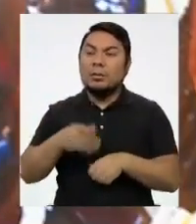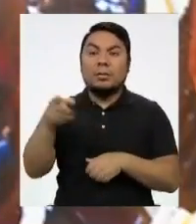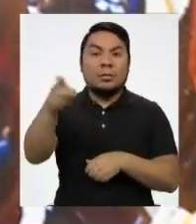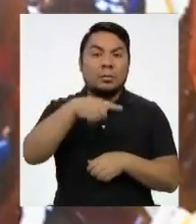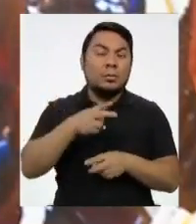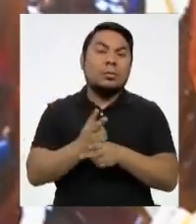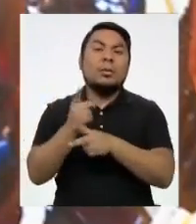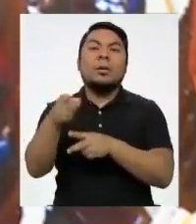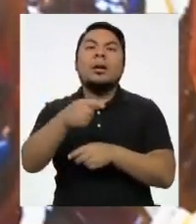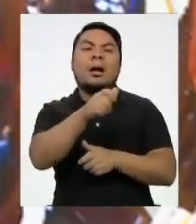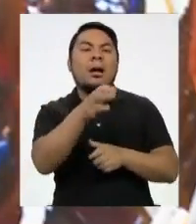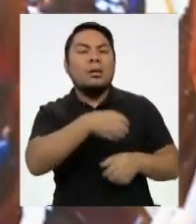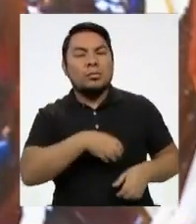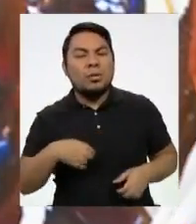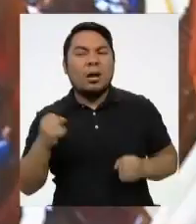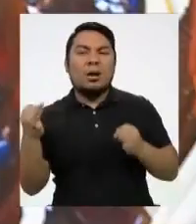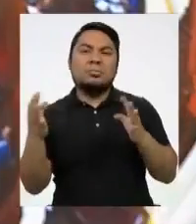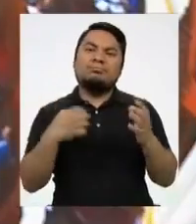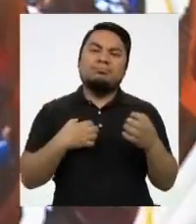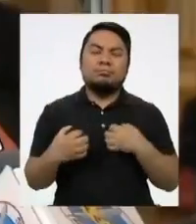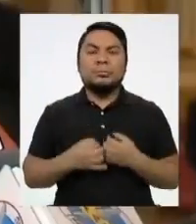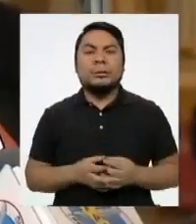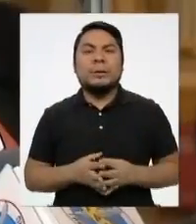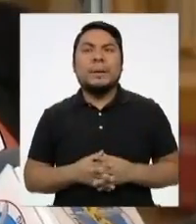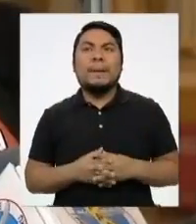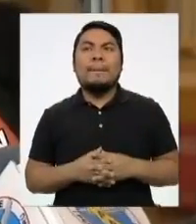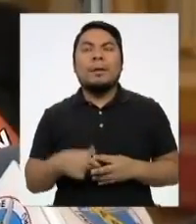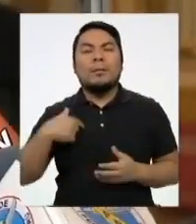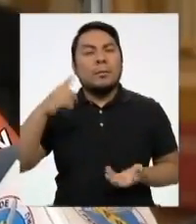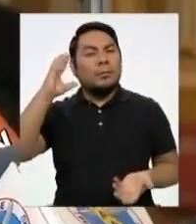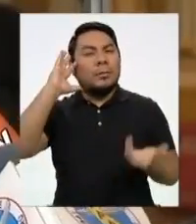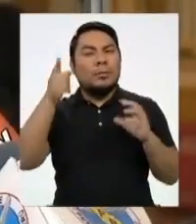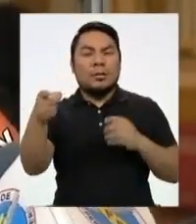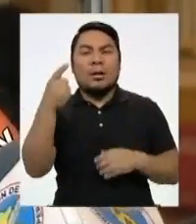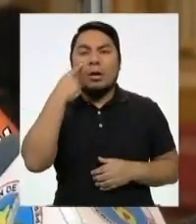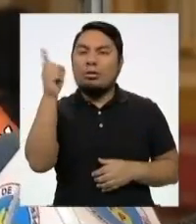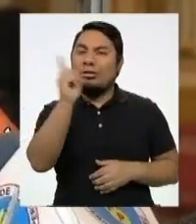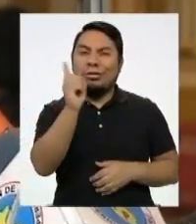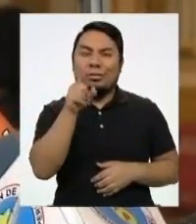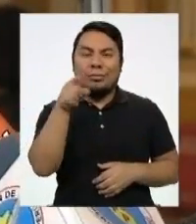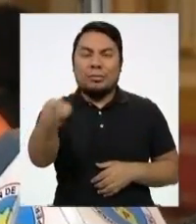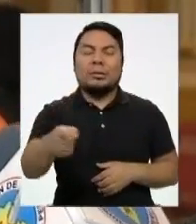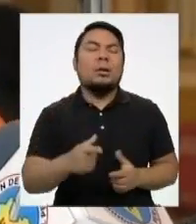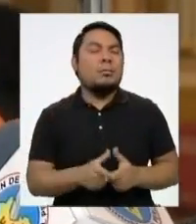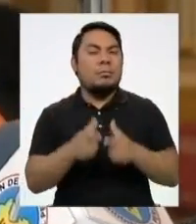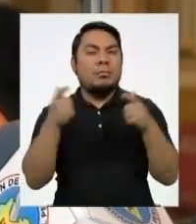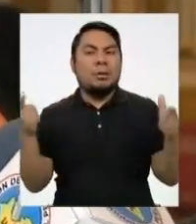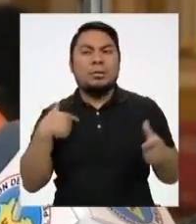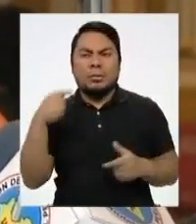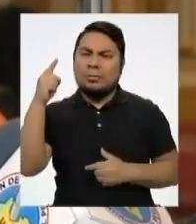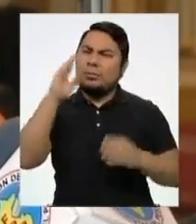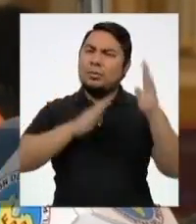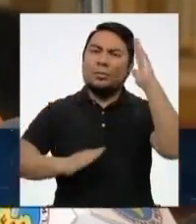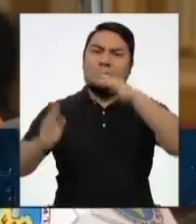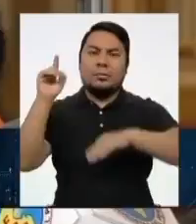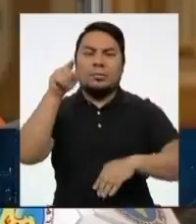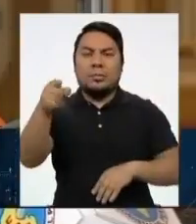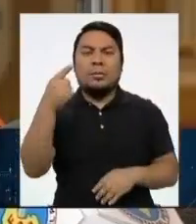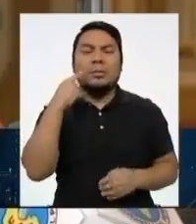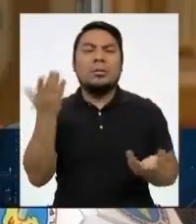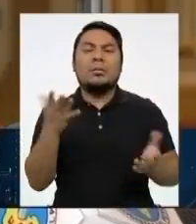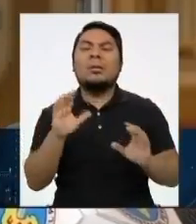fue del agrado de varios legisladores. Me parece que hay un desconocimiento flagrante, preocupante en los